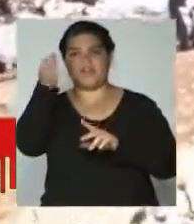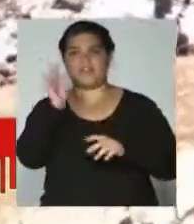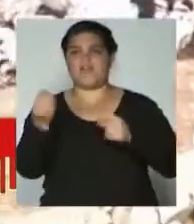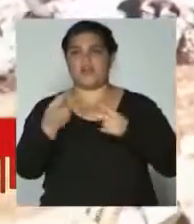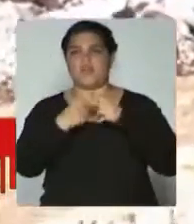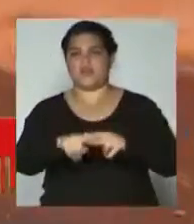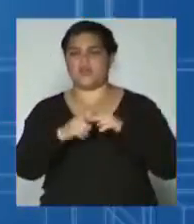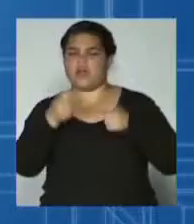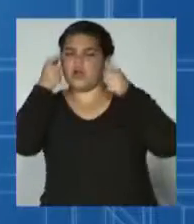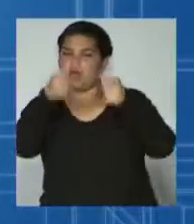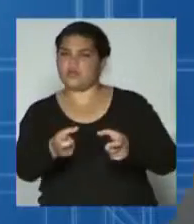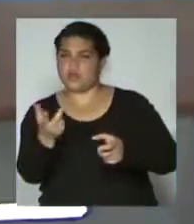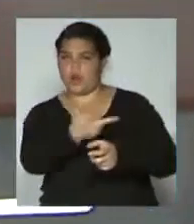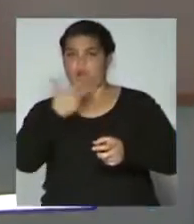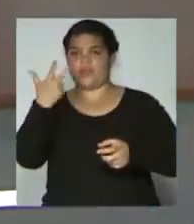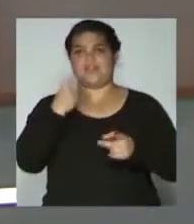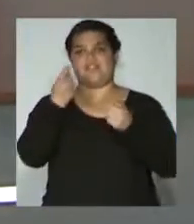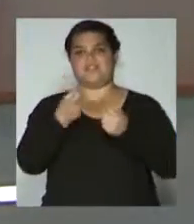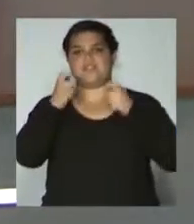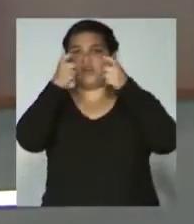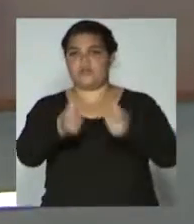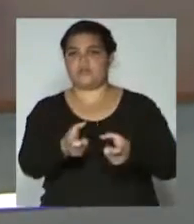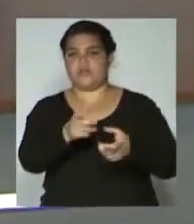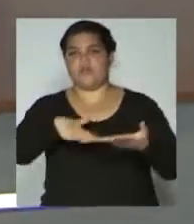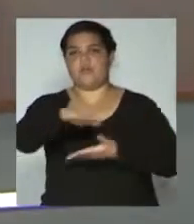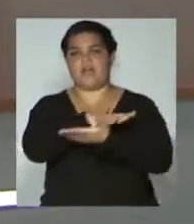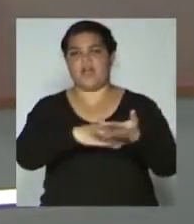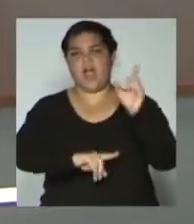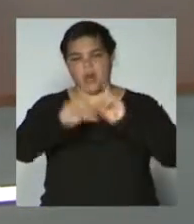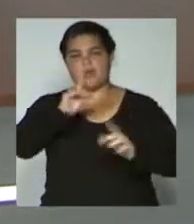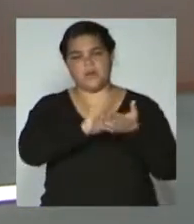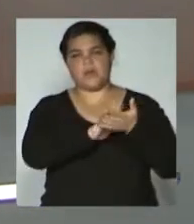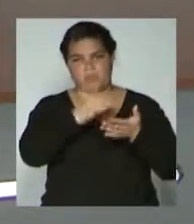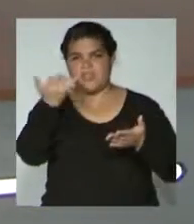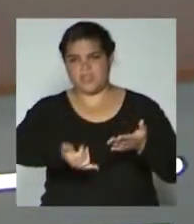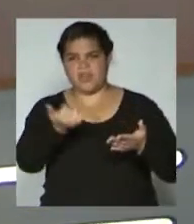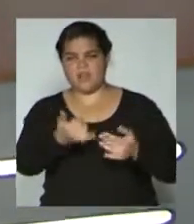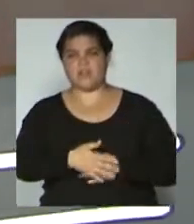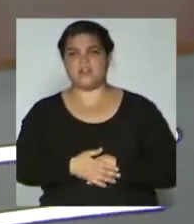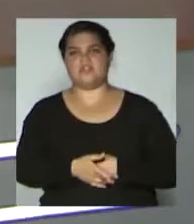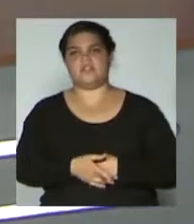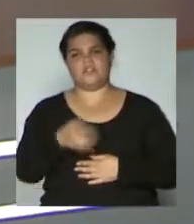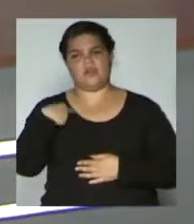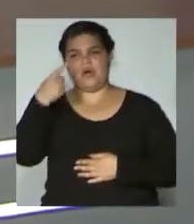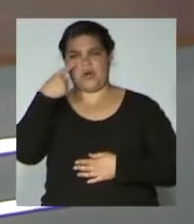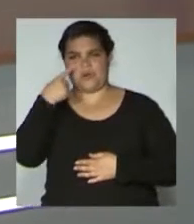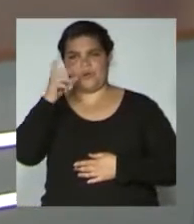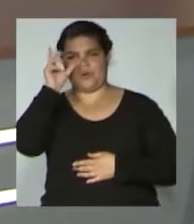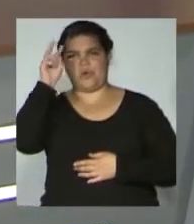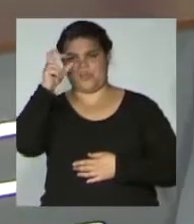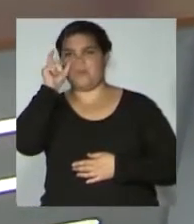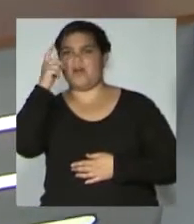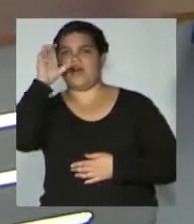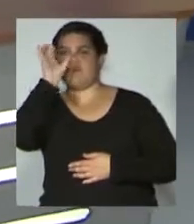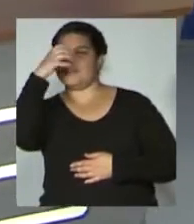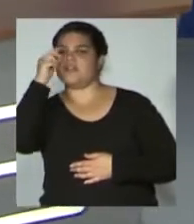poder controlarlo. En esto hay ideas, hay propuestas. Yo conozco bastante el tema y desde luego creo